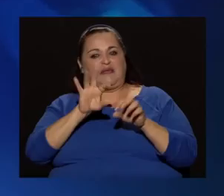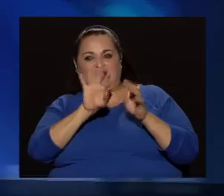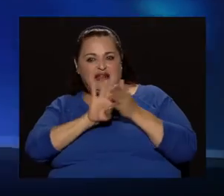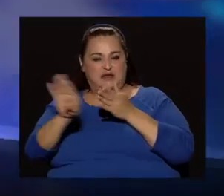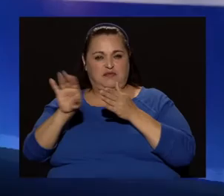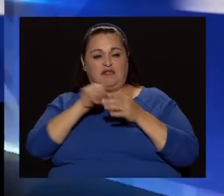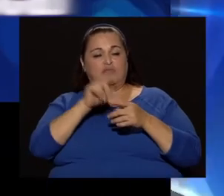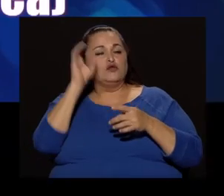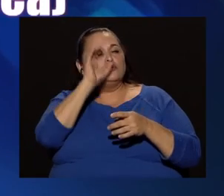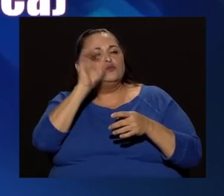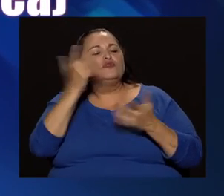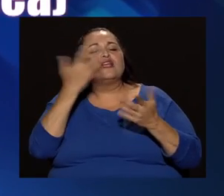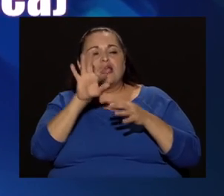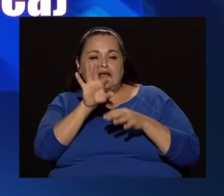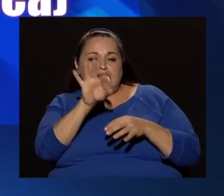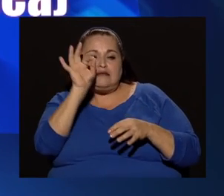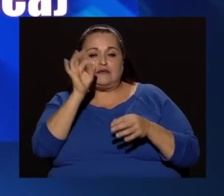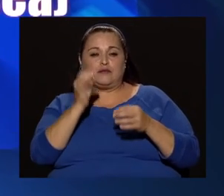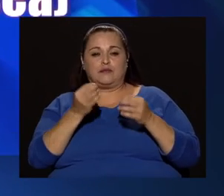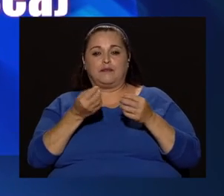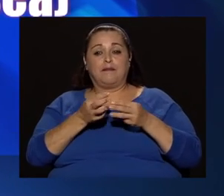alimentarse.